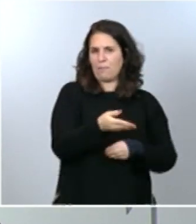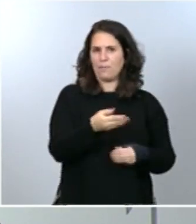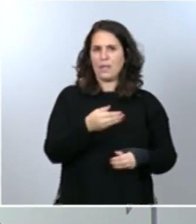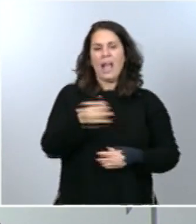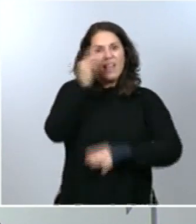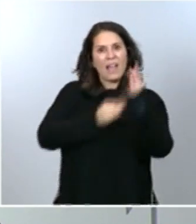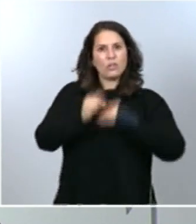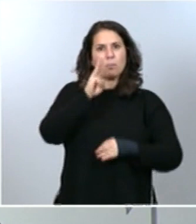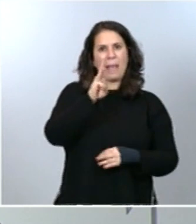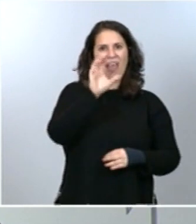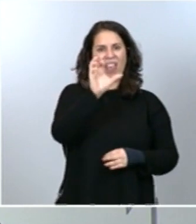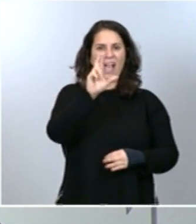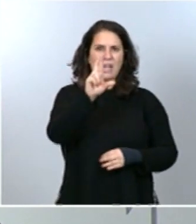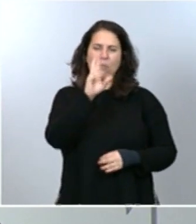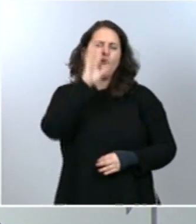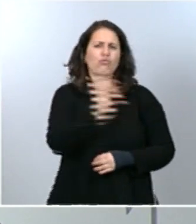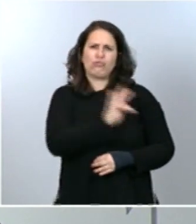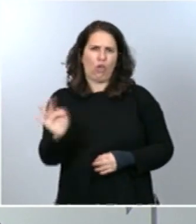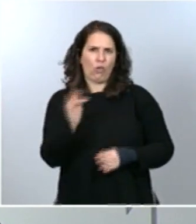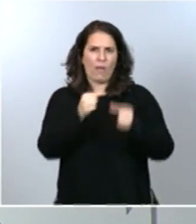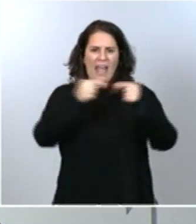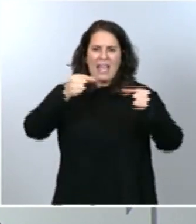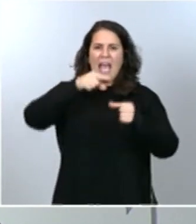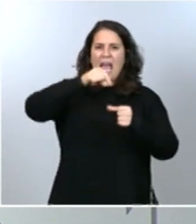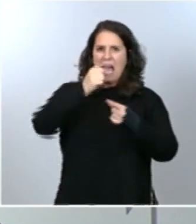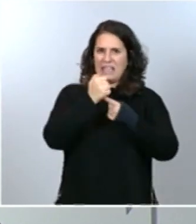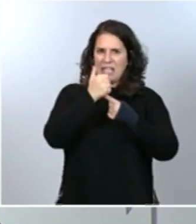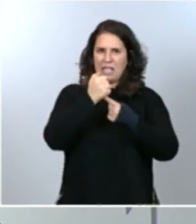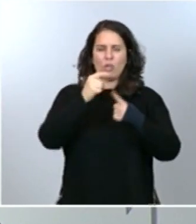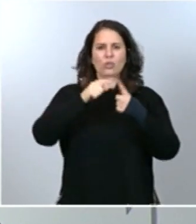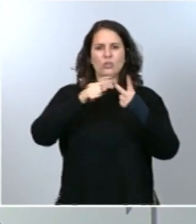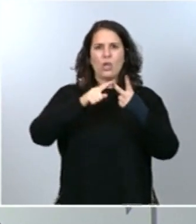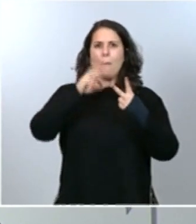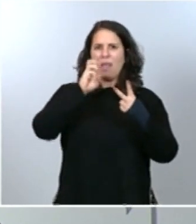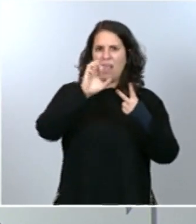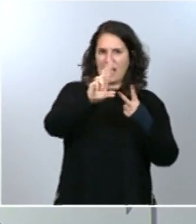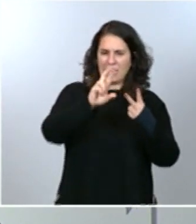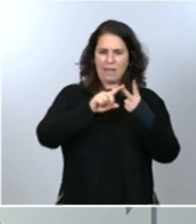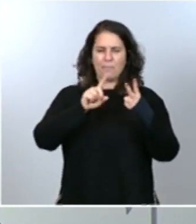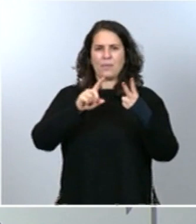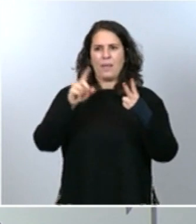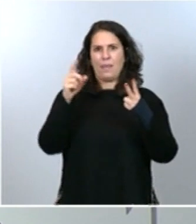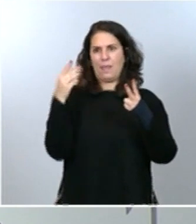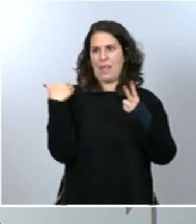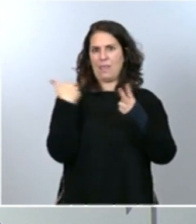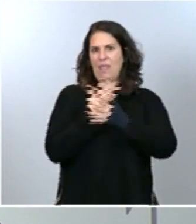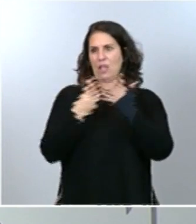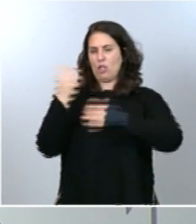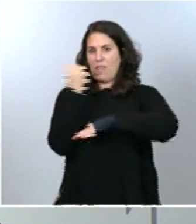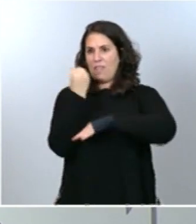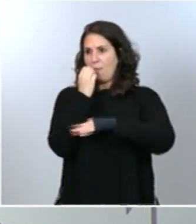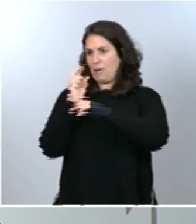pruebas tanto de antígeno como de pcr protege procesada durante el 18 de diciembre y reflejan una positividad